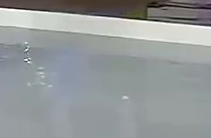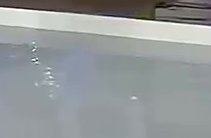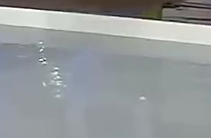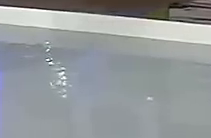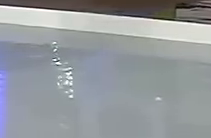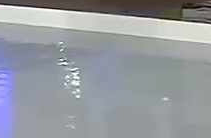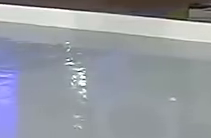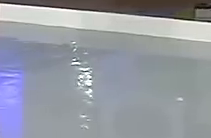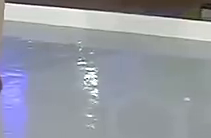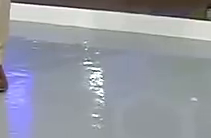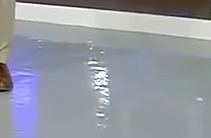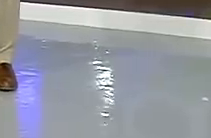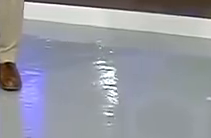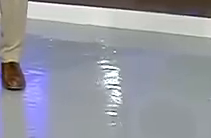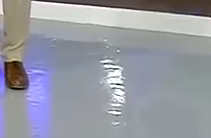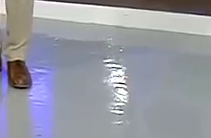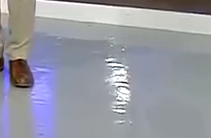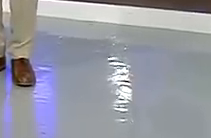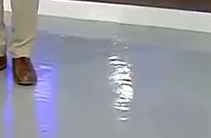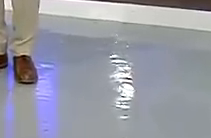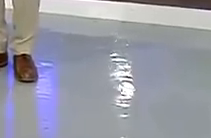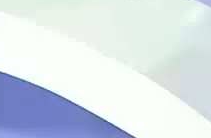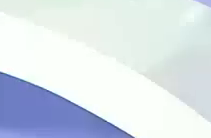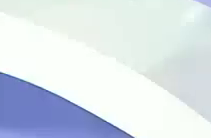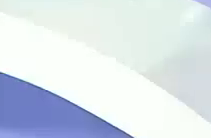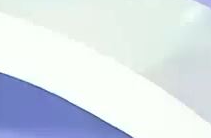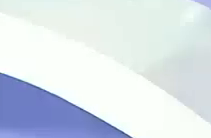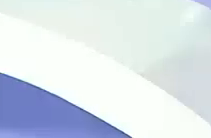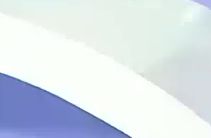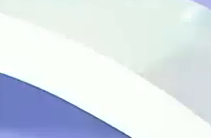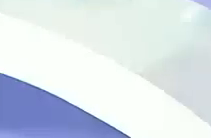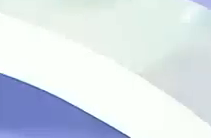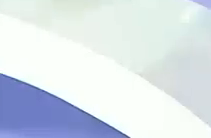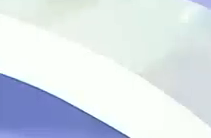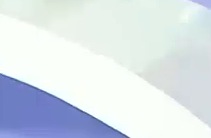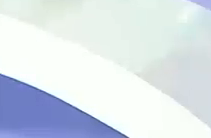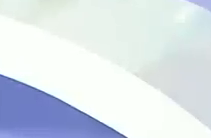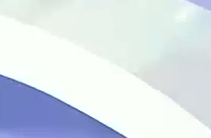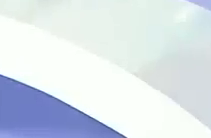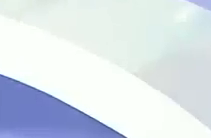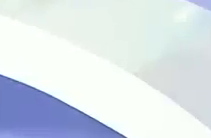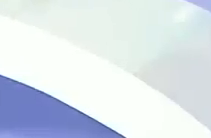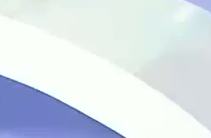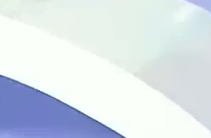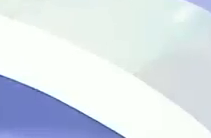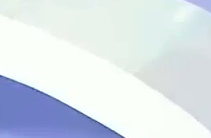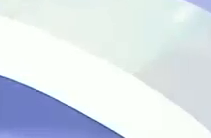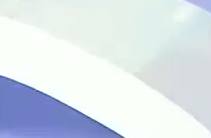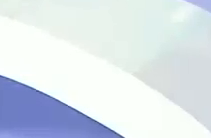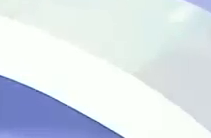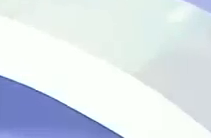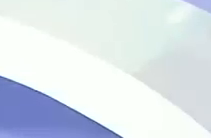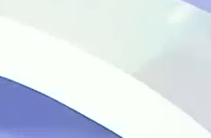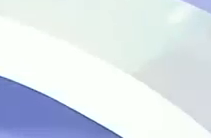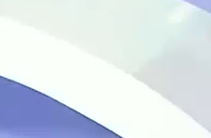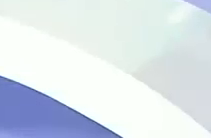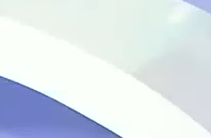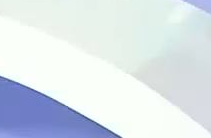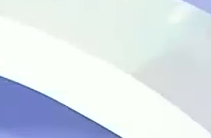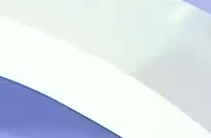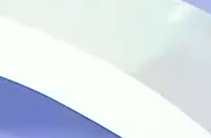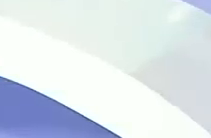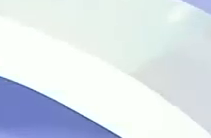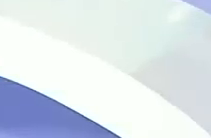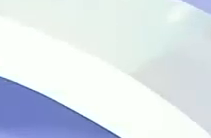contigo. Claro que sí, y aunque es lamentable, tenemos que hacerlo, así la información lo amerita, para compartirles